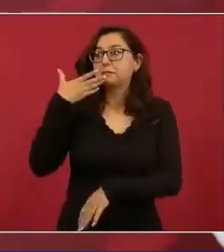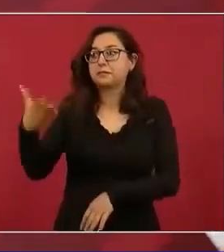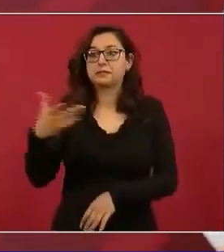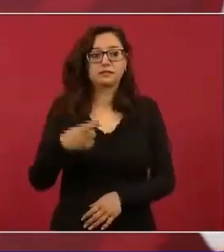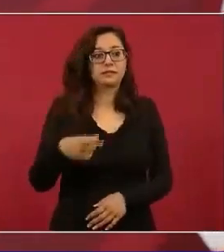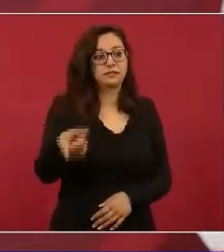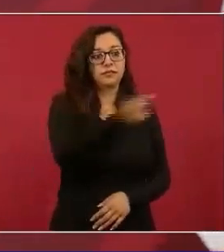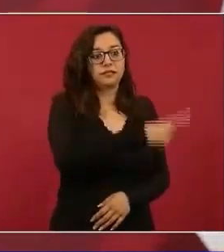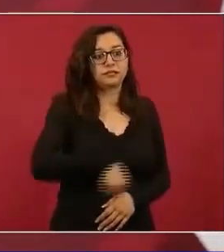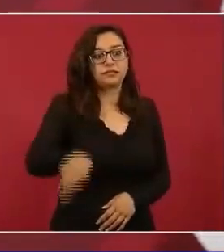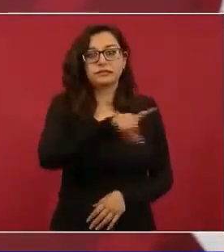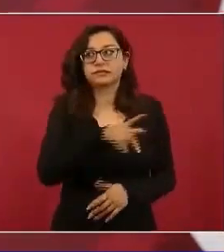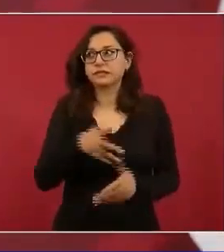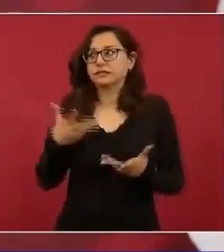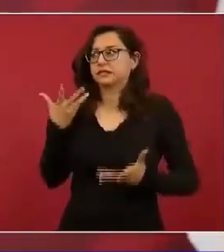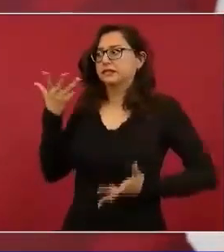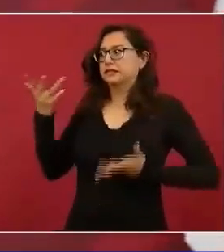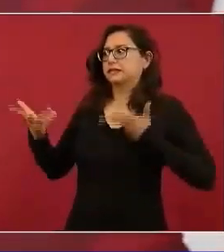si fuesen honestos